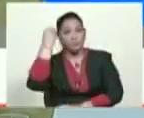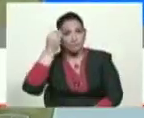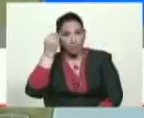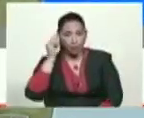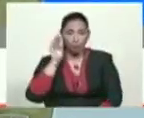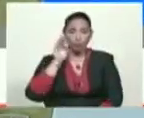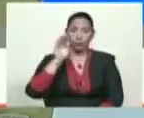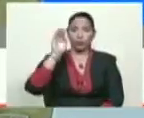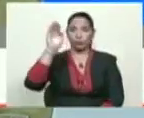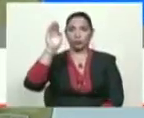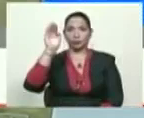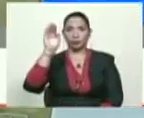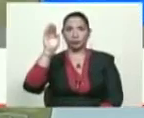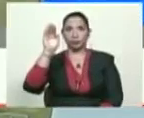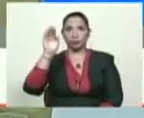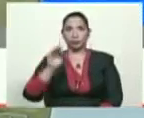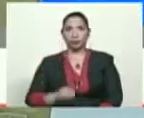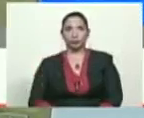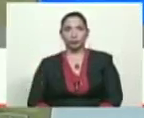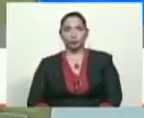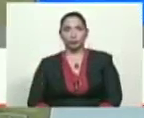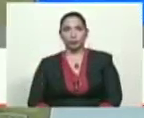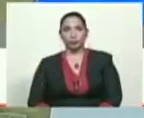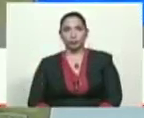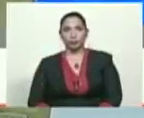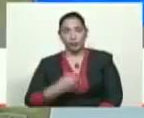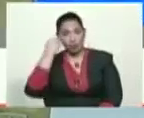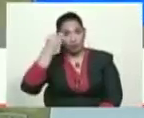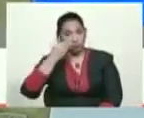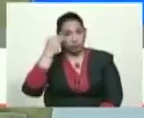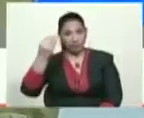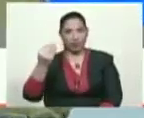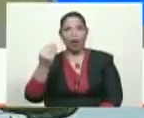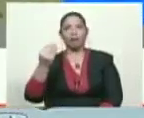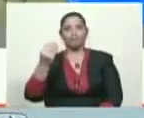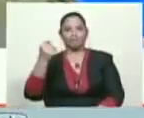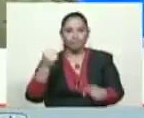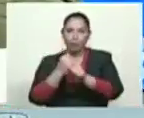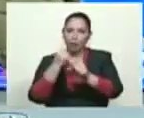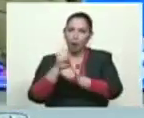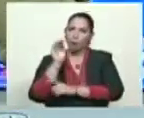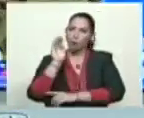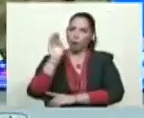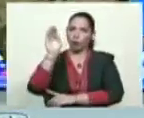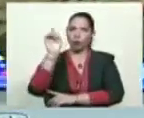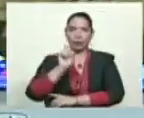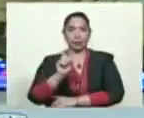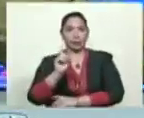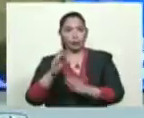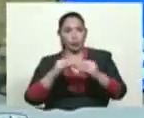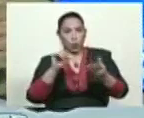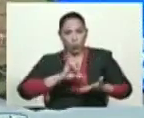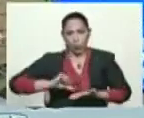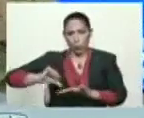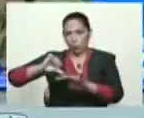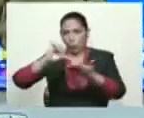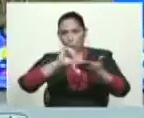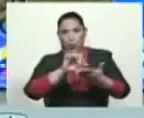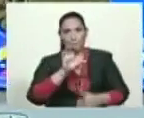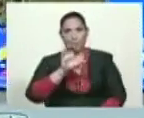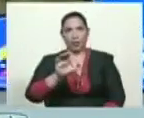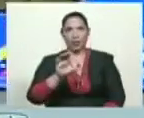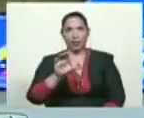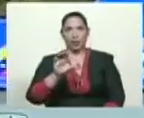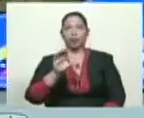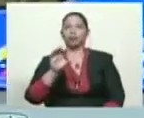futuro pensar en las obras de futuro que necesitan todas las ciudades del país las